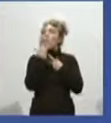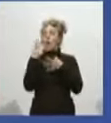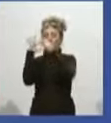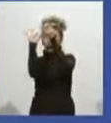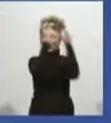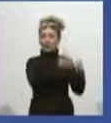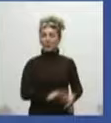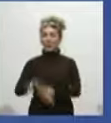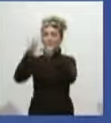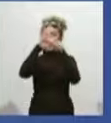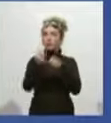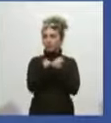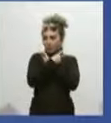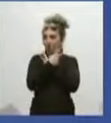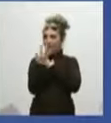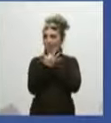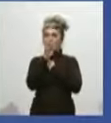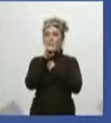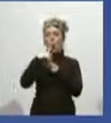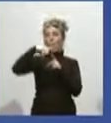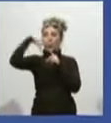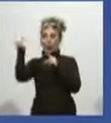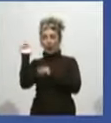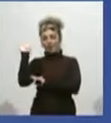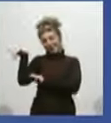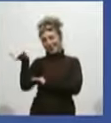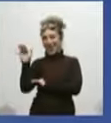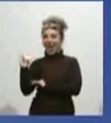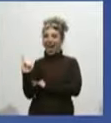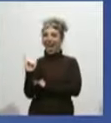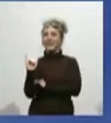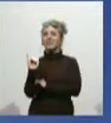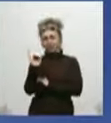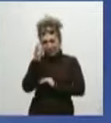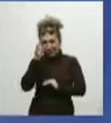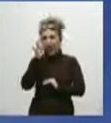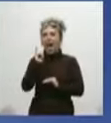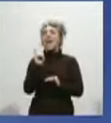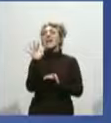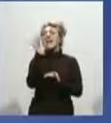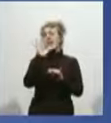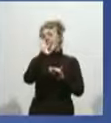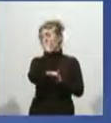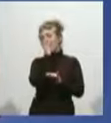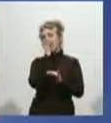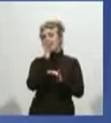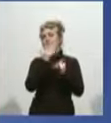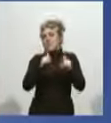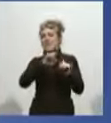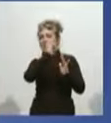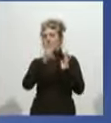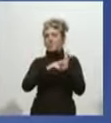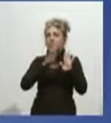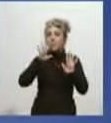esta fiesta ya lo saben ustedes que la pluma tiene su peso. Bueno, realmente la tiene en todo el carnaval. Parece que ha tenido un